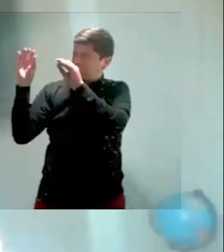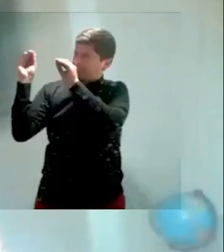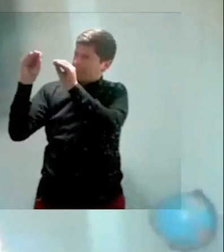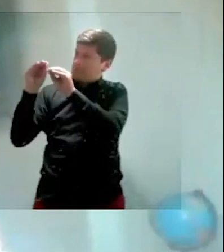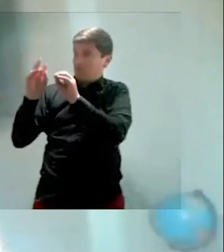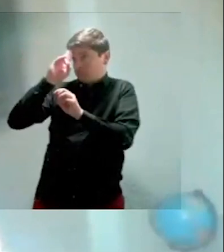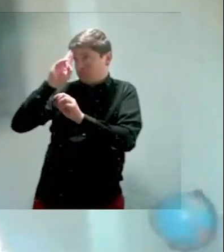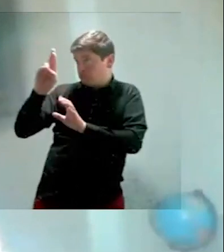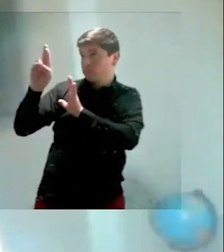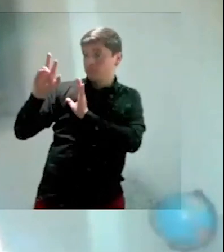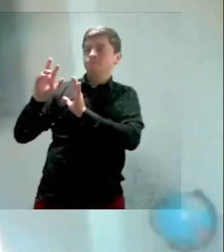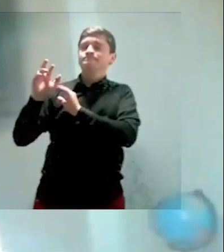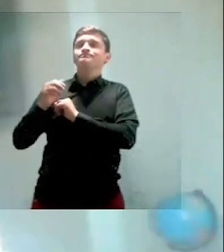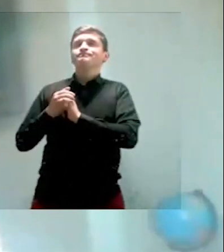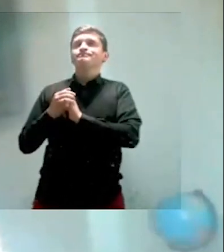Podría